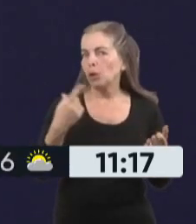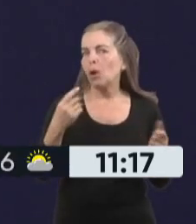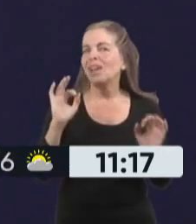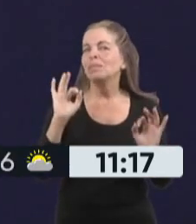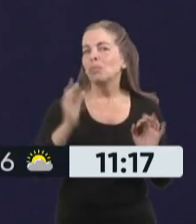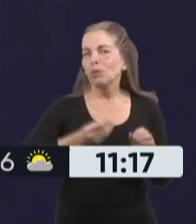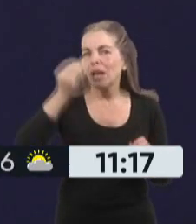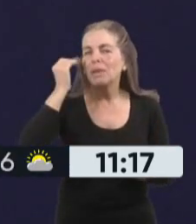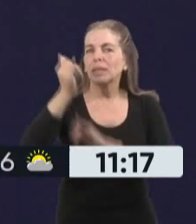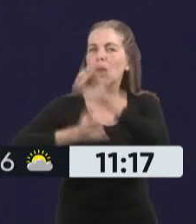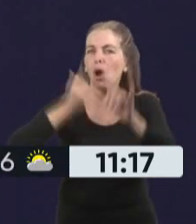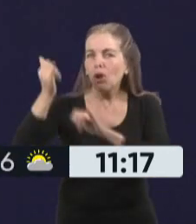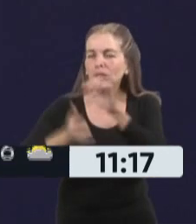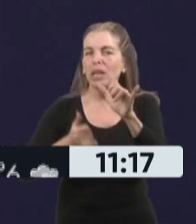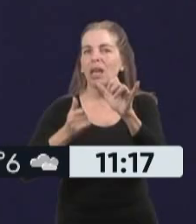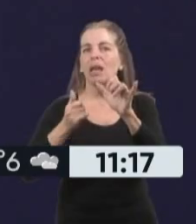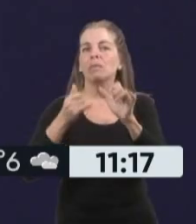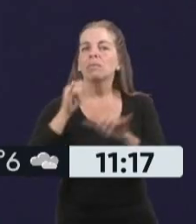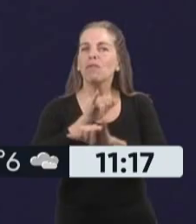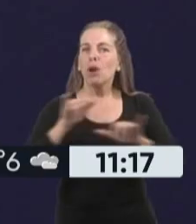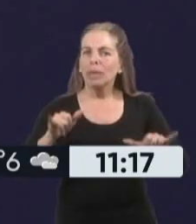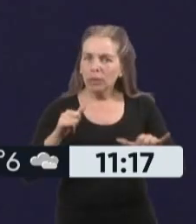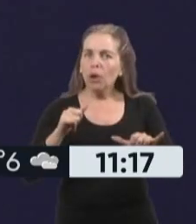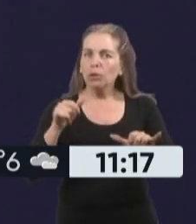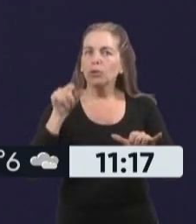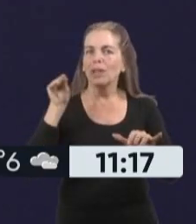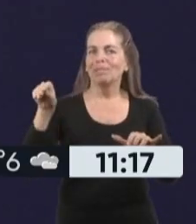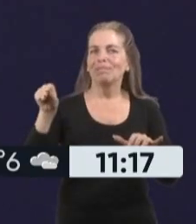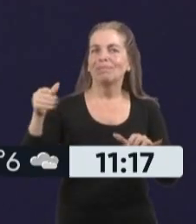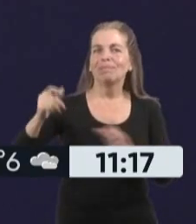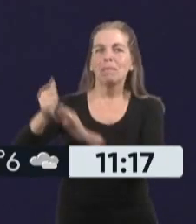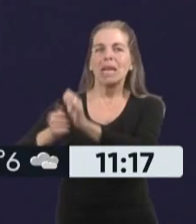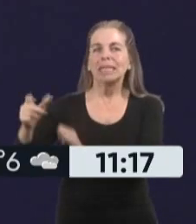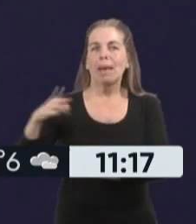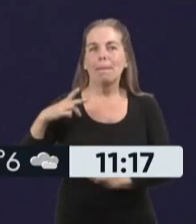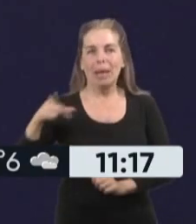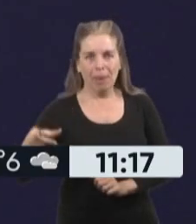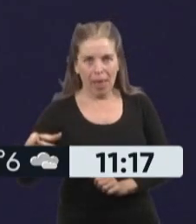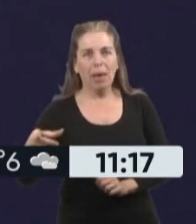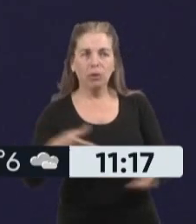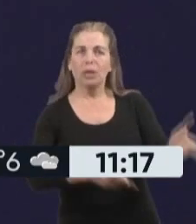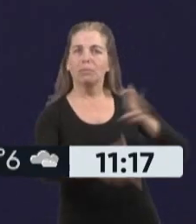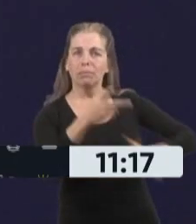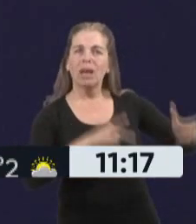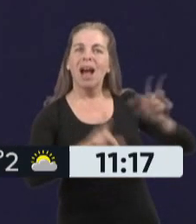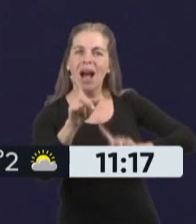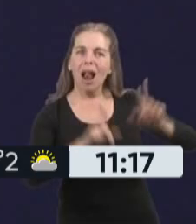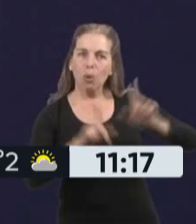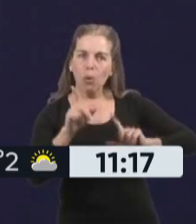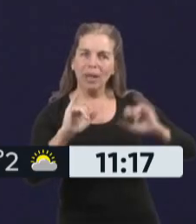algunos datos tomamos algunas referencias privadas, por supuesto. Vos me nombraste algunas, hay muchas otras